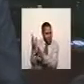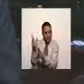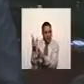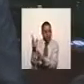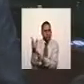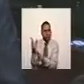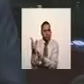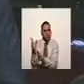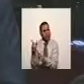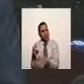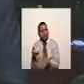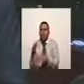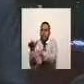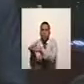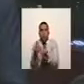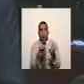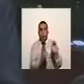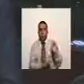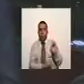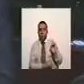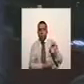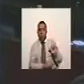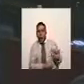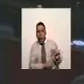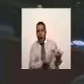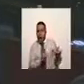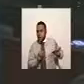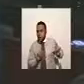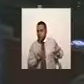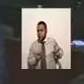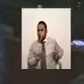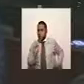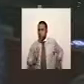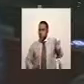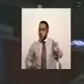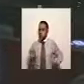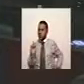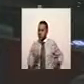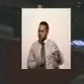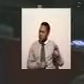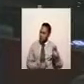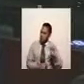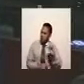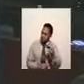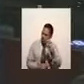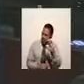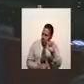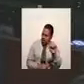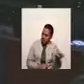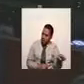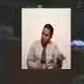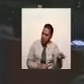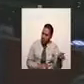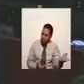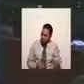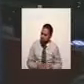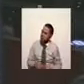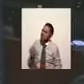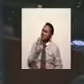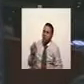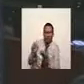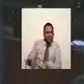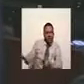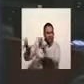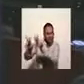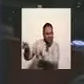evitado apelar a la OEA. Y apelan a aquel organismo que han creado en América Latina y que se